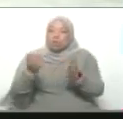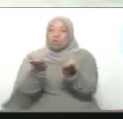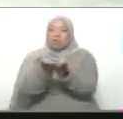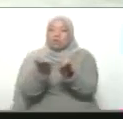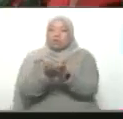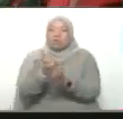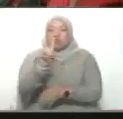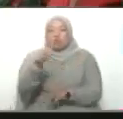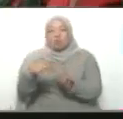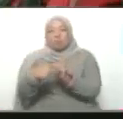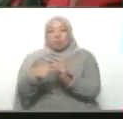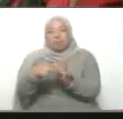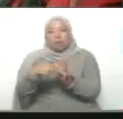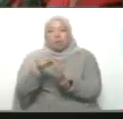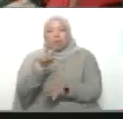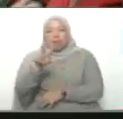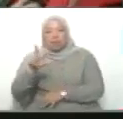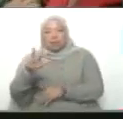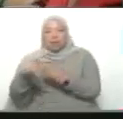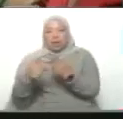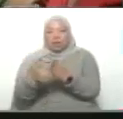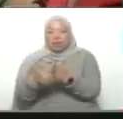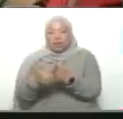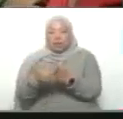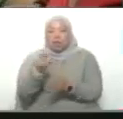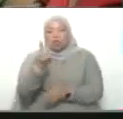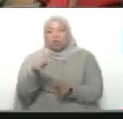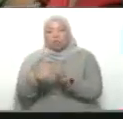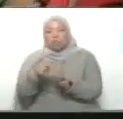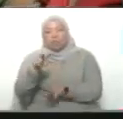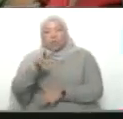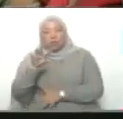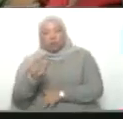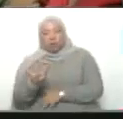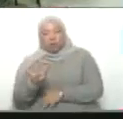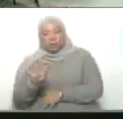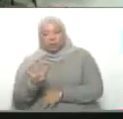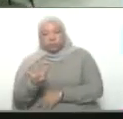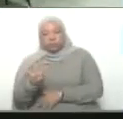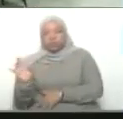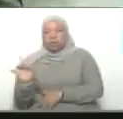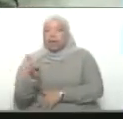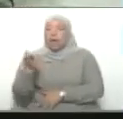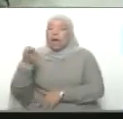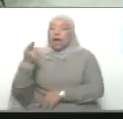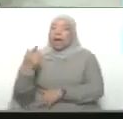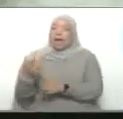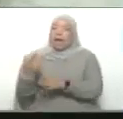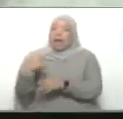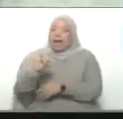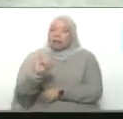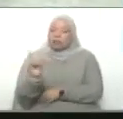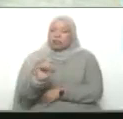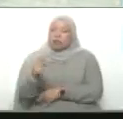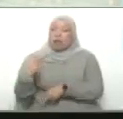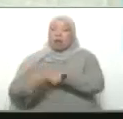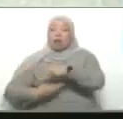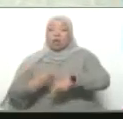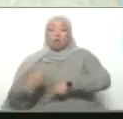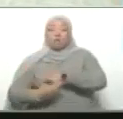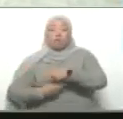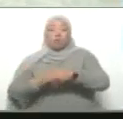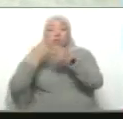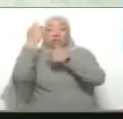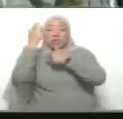inició el 2023, 2024. No, nosotros no, nada, eso no existía. Eso lo creó la revolución con